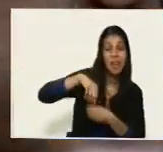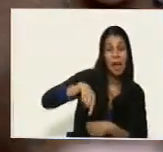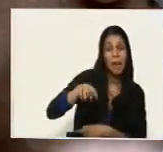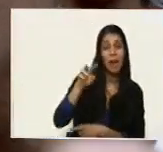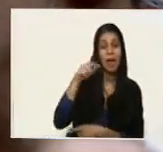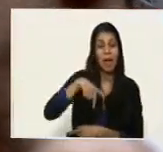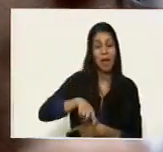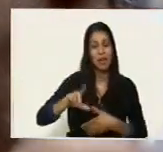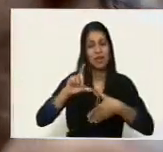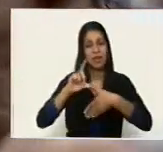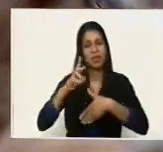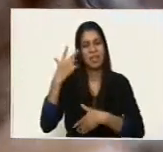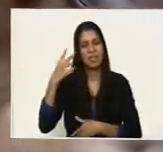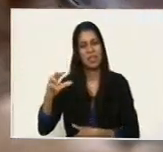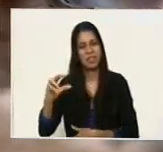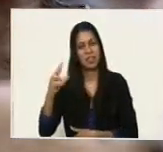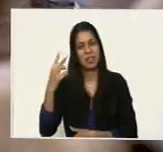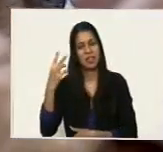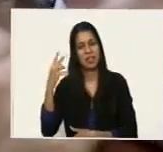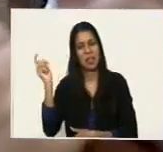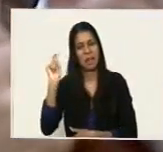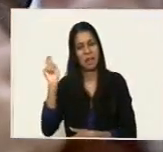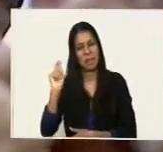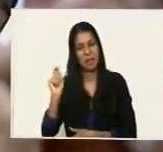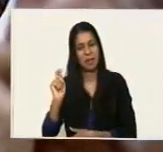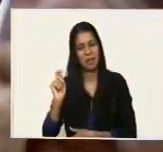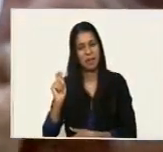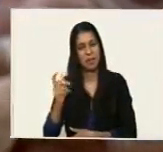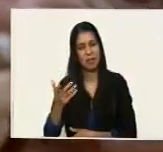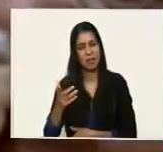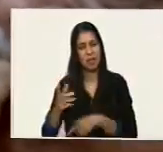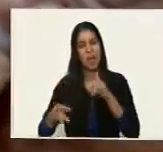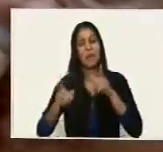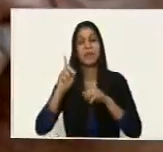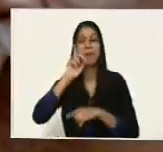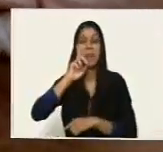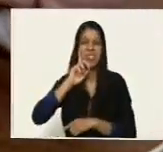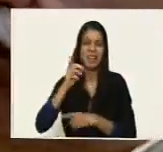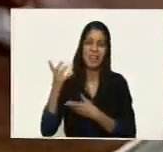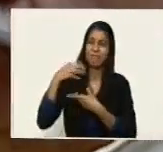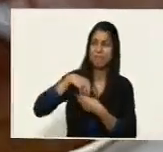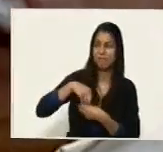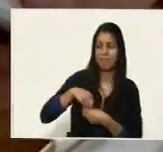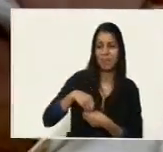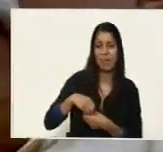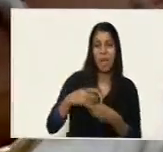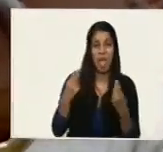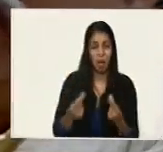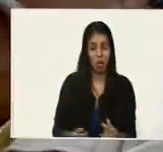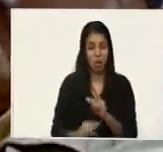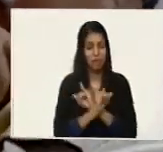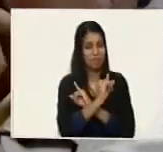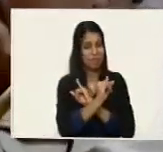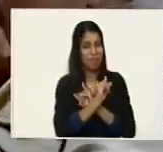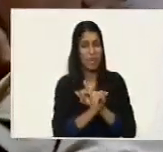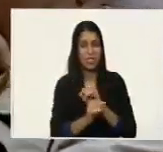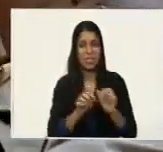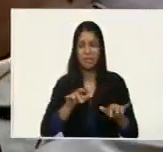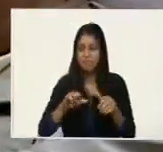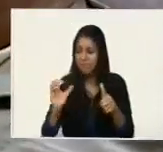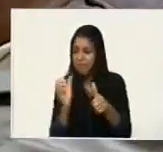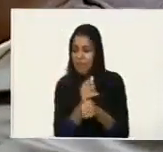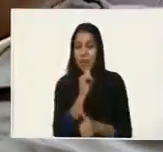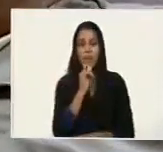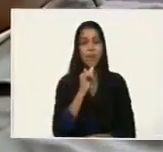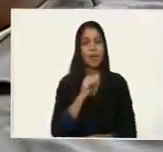Y era mentira porque la traían los enemigos. Ahorita llega en segundo o en tiempo real y también es